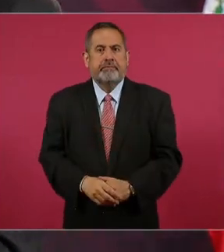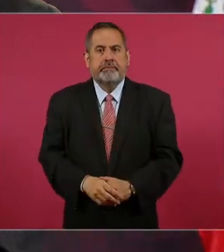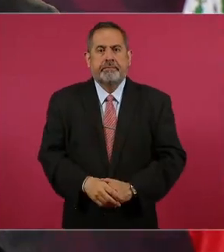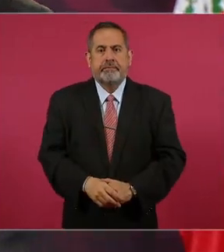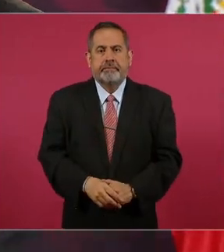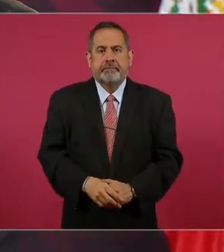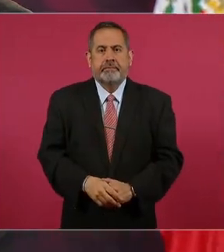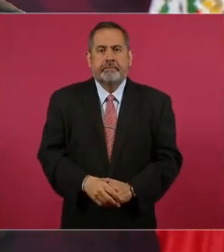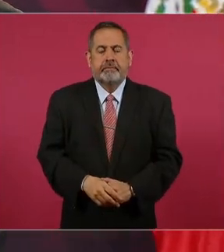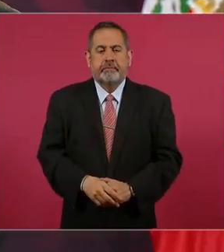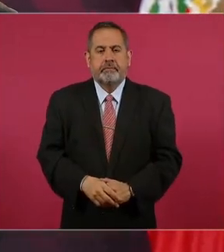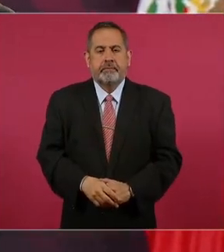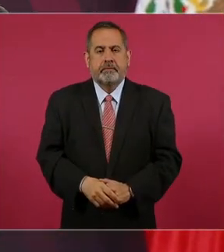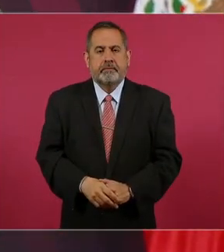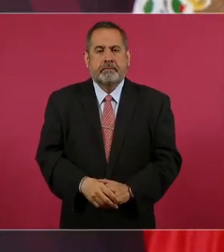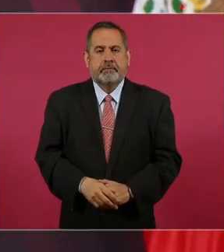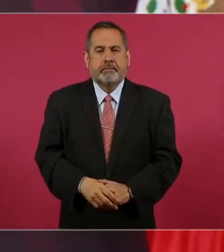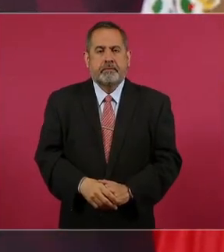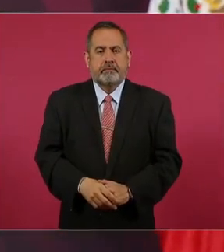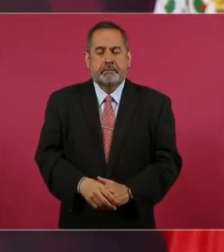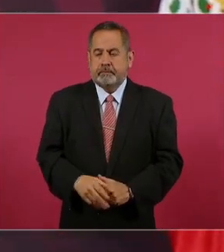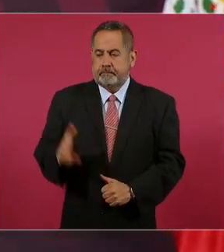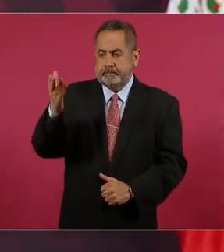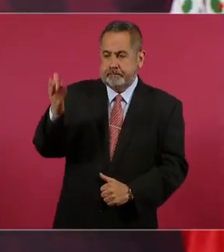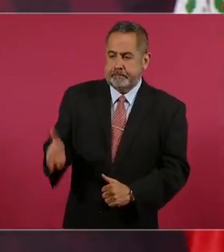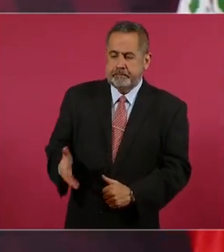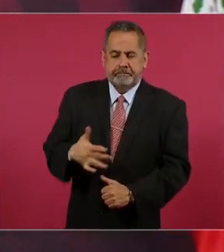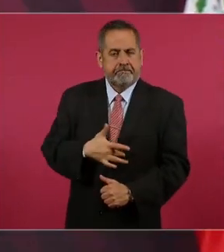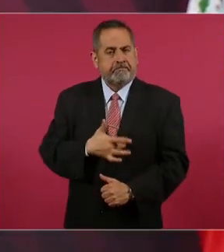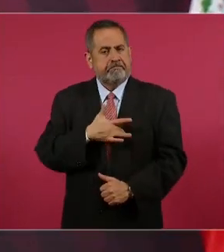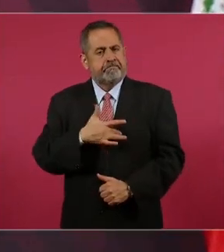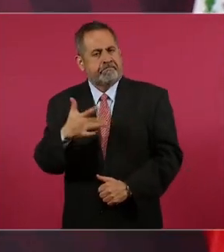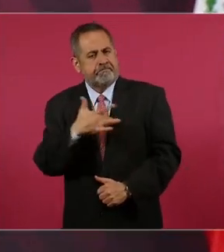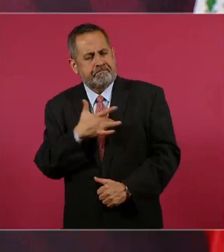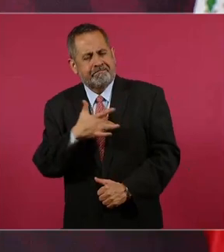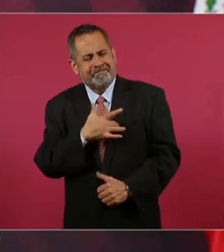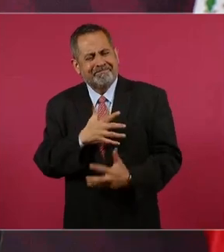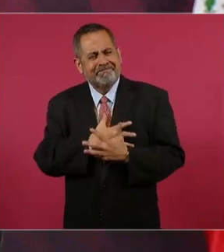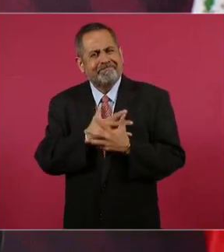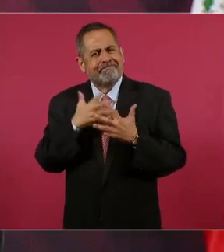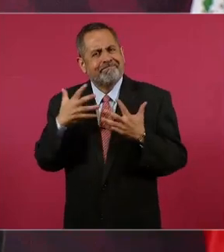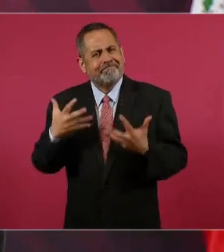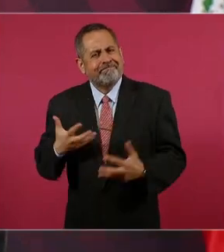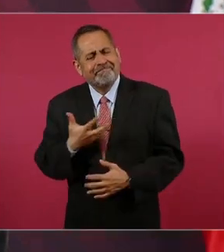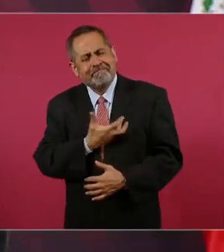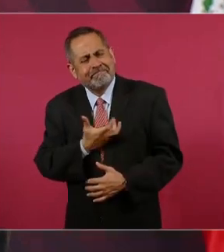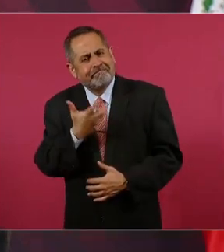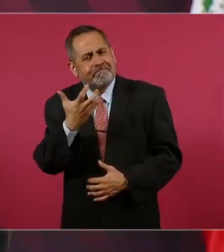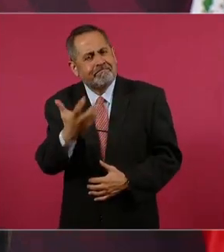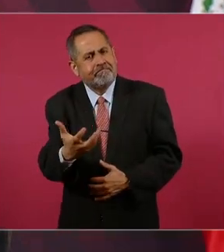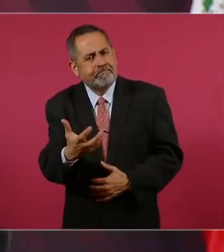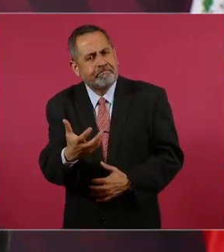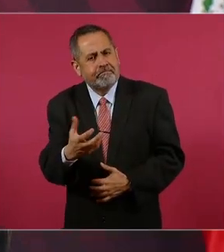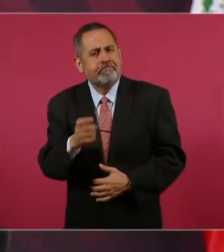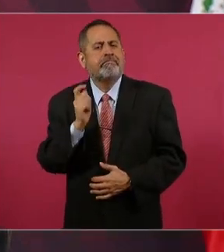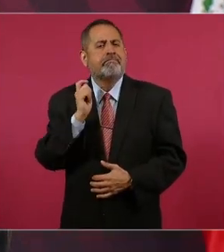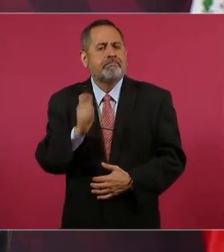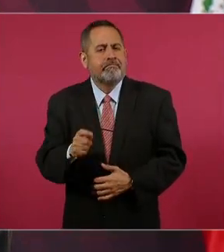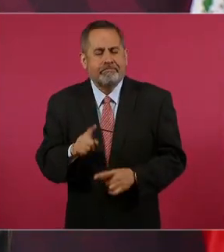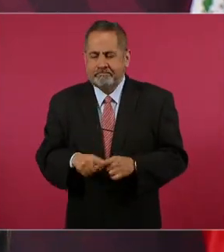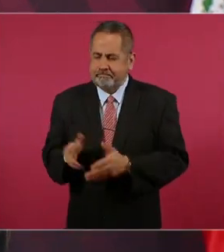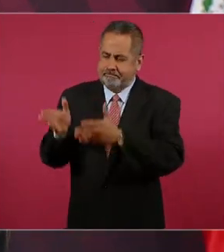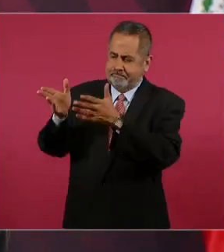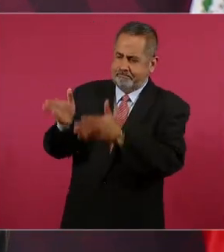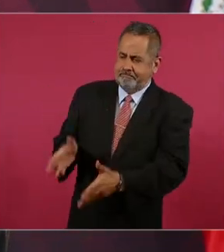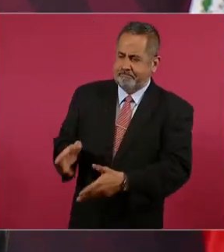El mejor ejemplo de humanismo y bondad lo encontramos en